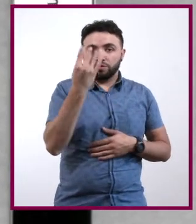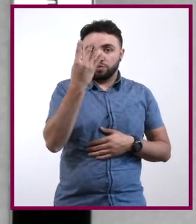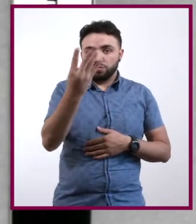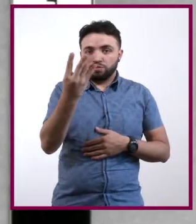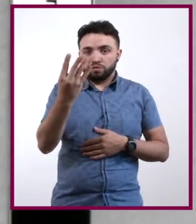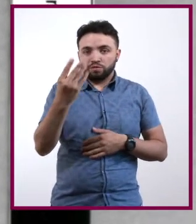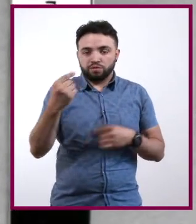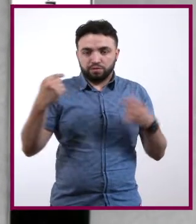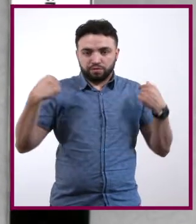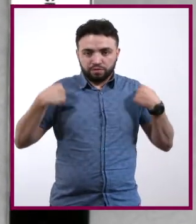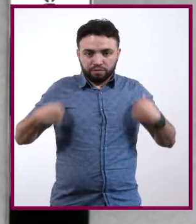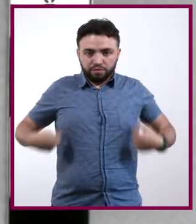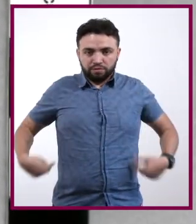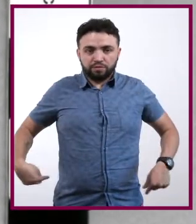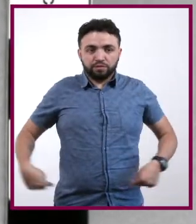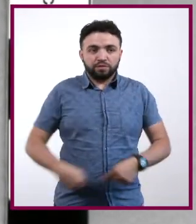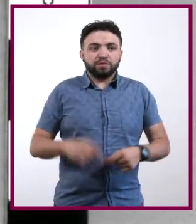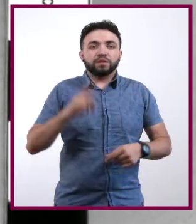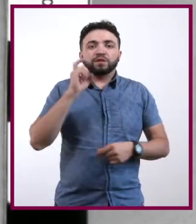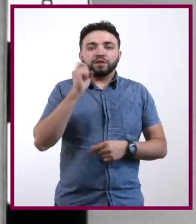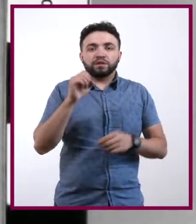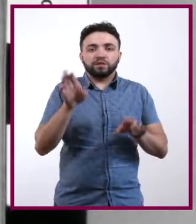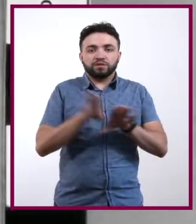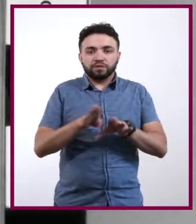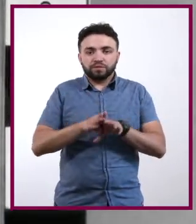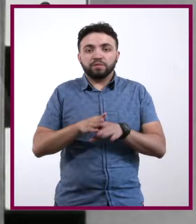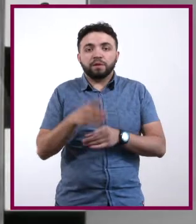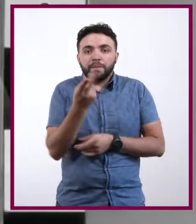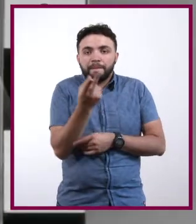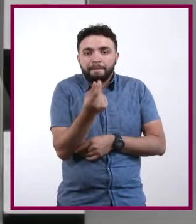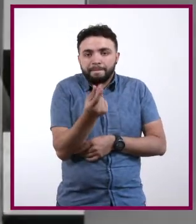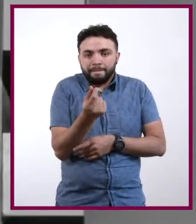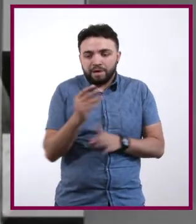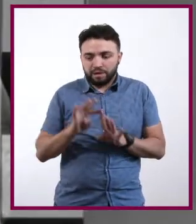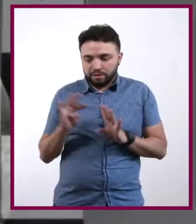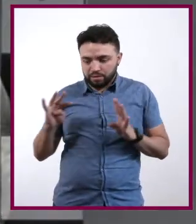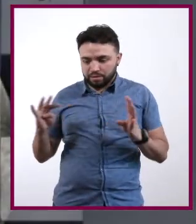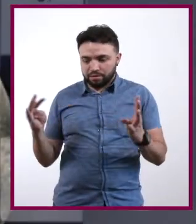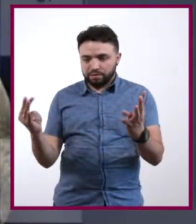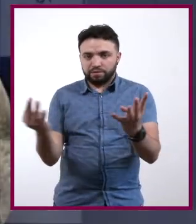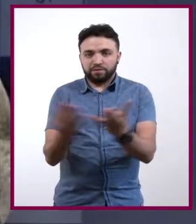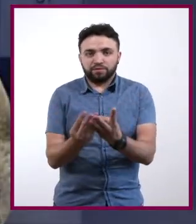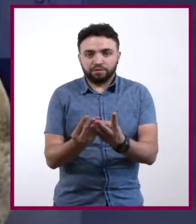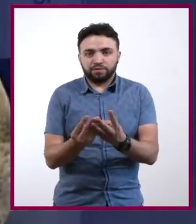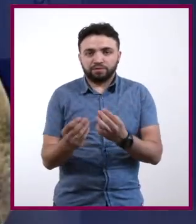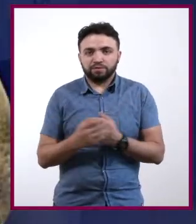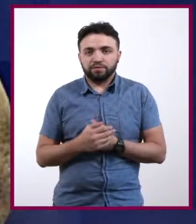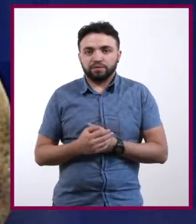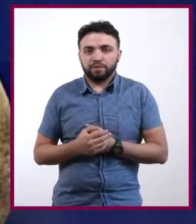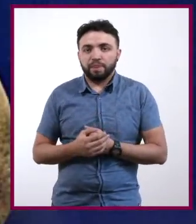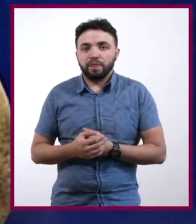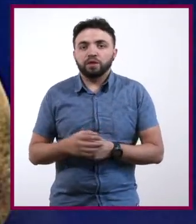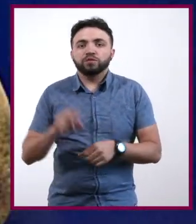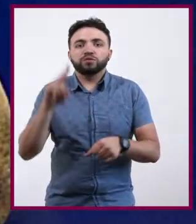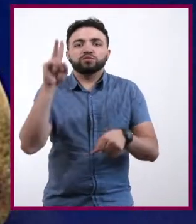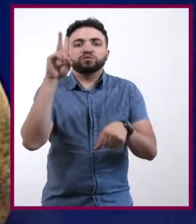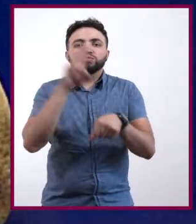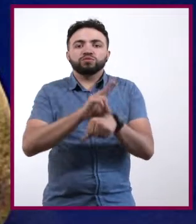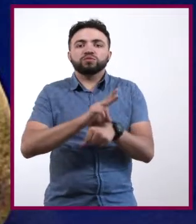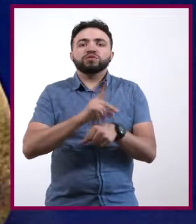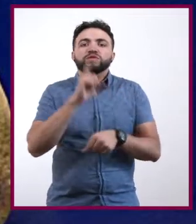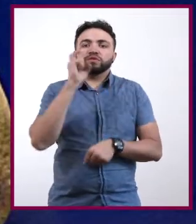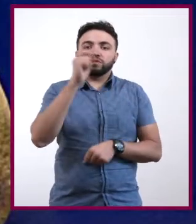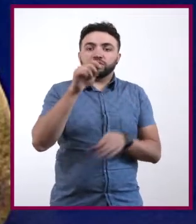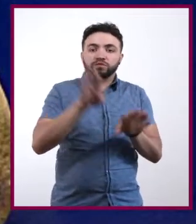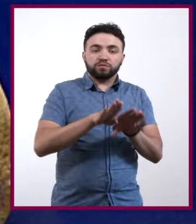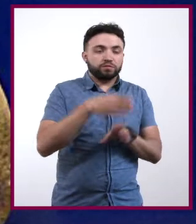puntos rodeado de perritos, ¿no? Es decir, cuidando ese trance